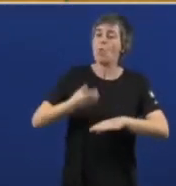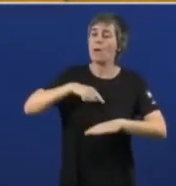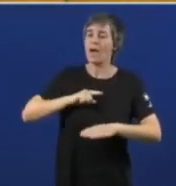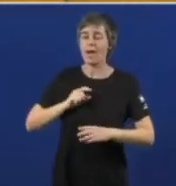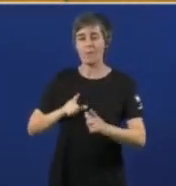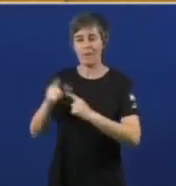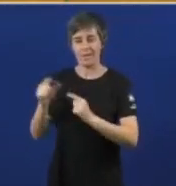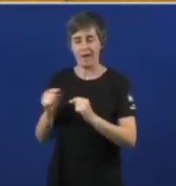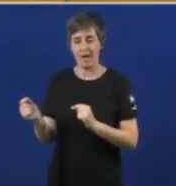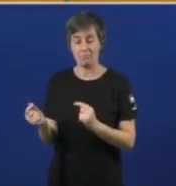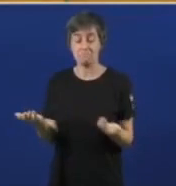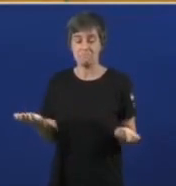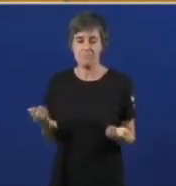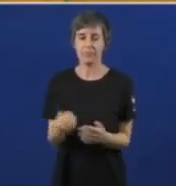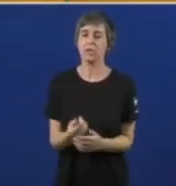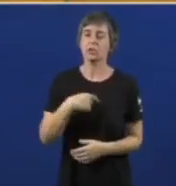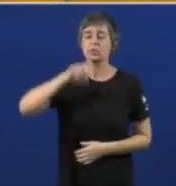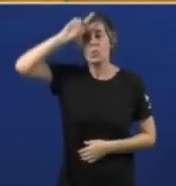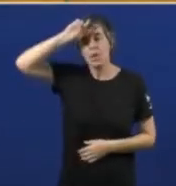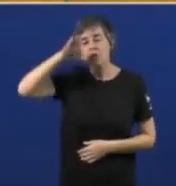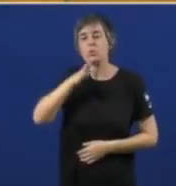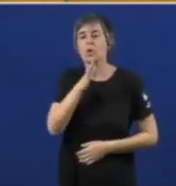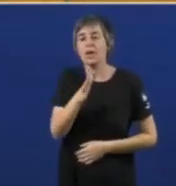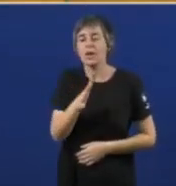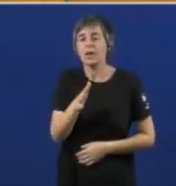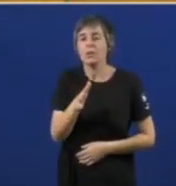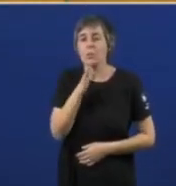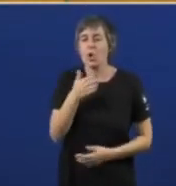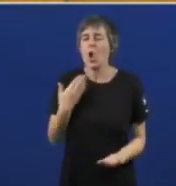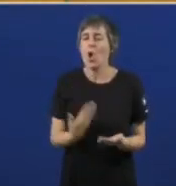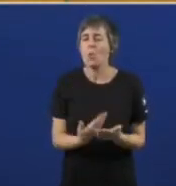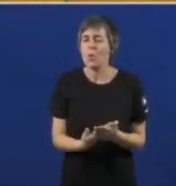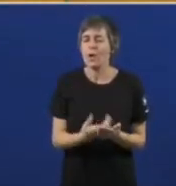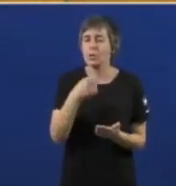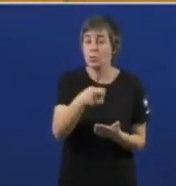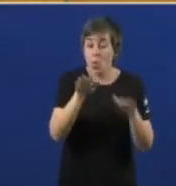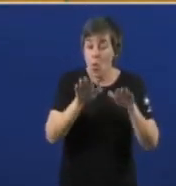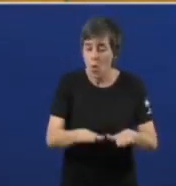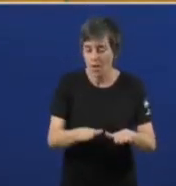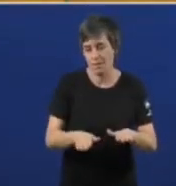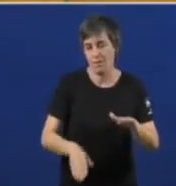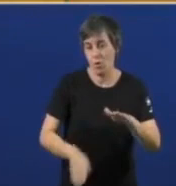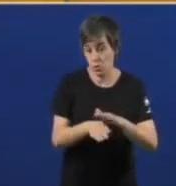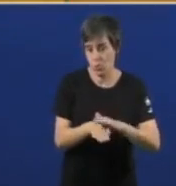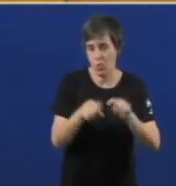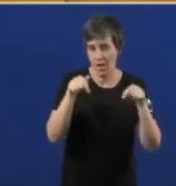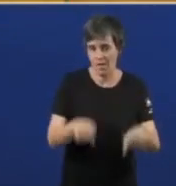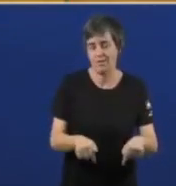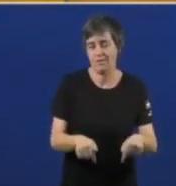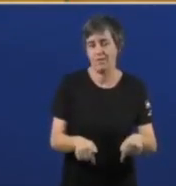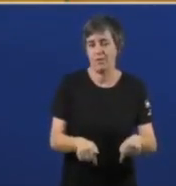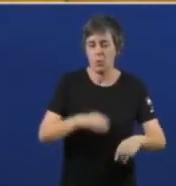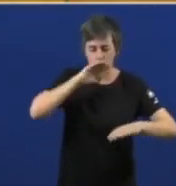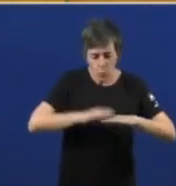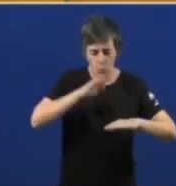mire, o que nos preocupa é comprobar até que punto vostede sigue aquí o catecismo do Partido Popular